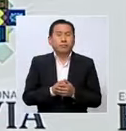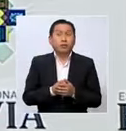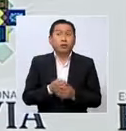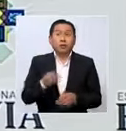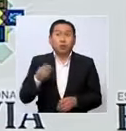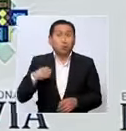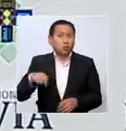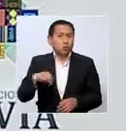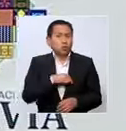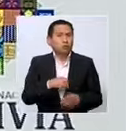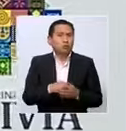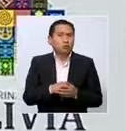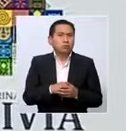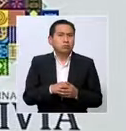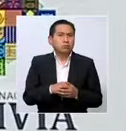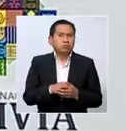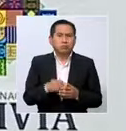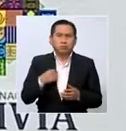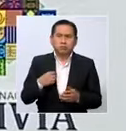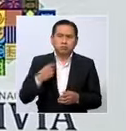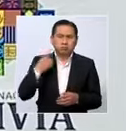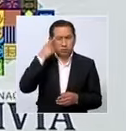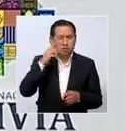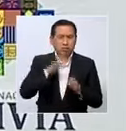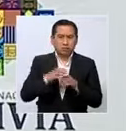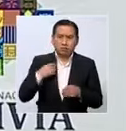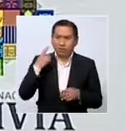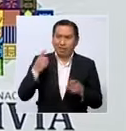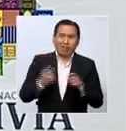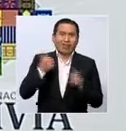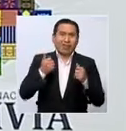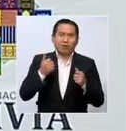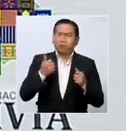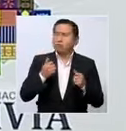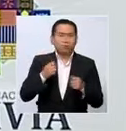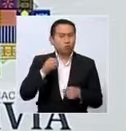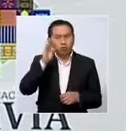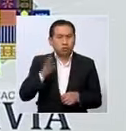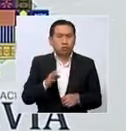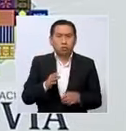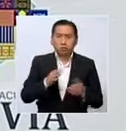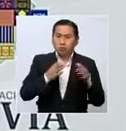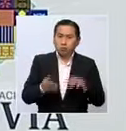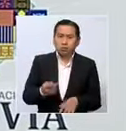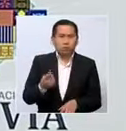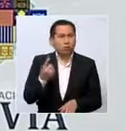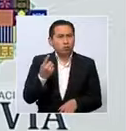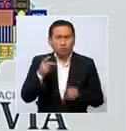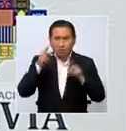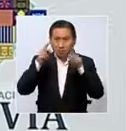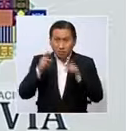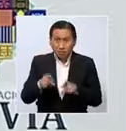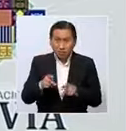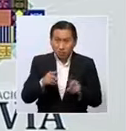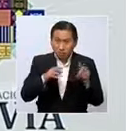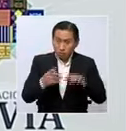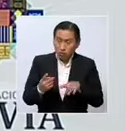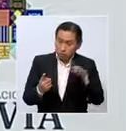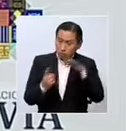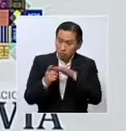momento vamos a pecar de una lógica exitista porque la muerte de una sola persona